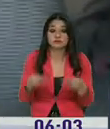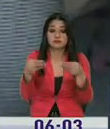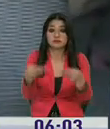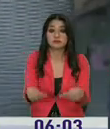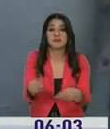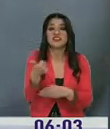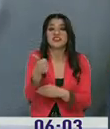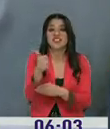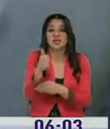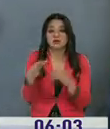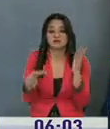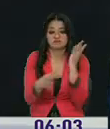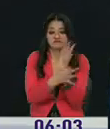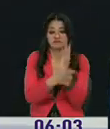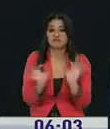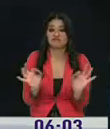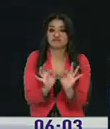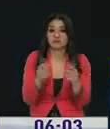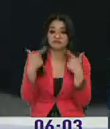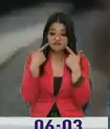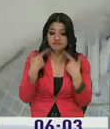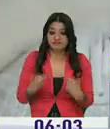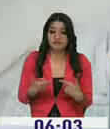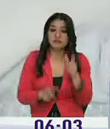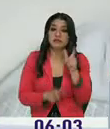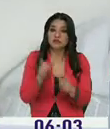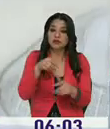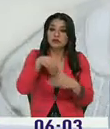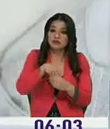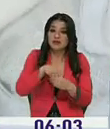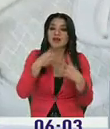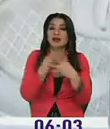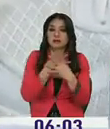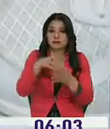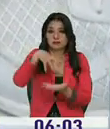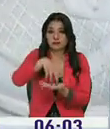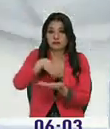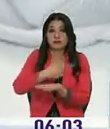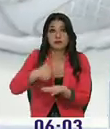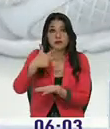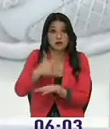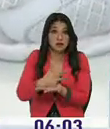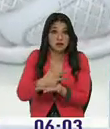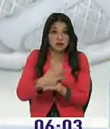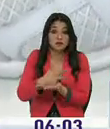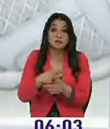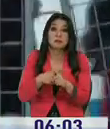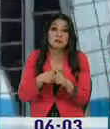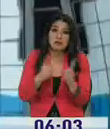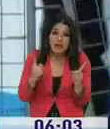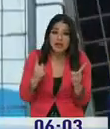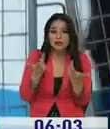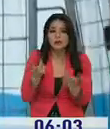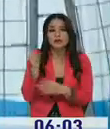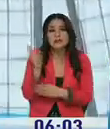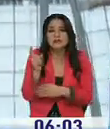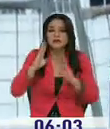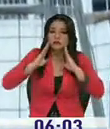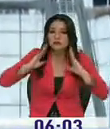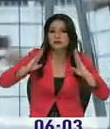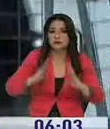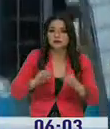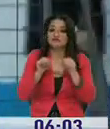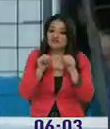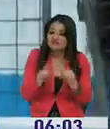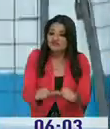10 dispositivos electrónicos de vigilancia para personas privadas de la libertad en la provincia del carchi que se encuentra en un estado de vulnerabilidad y no puedan